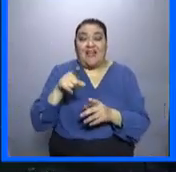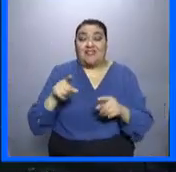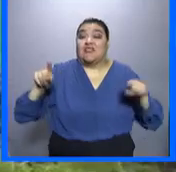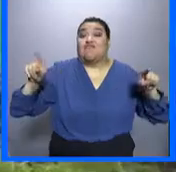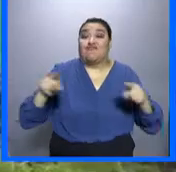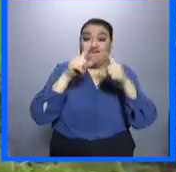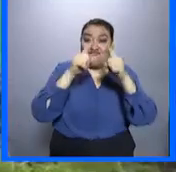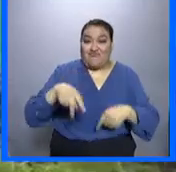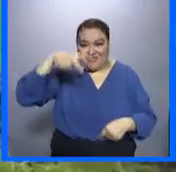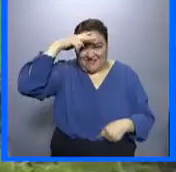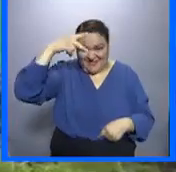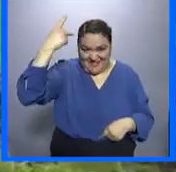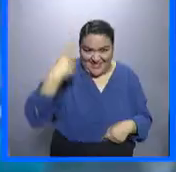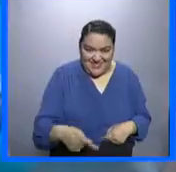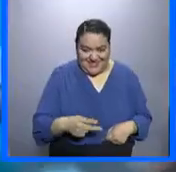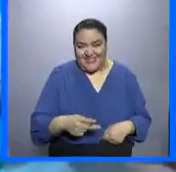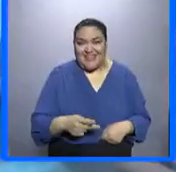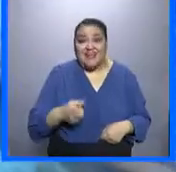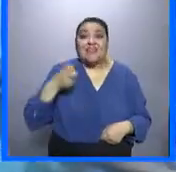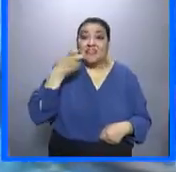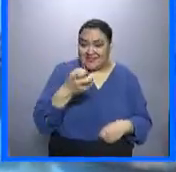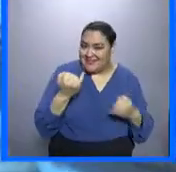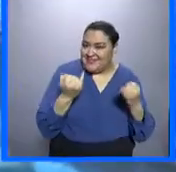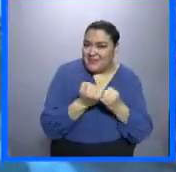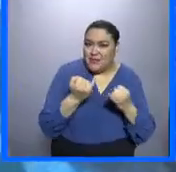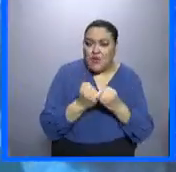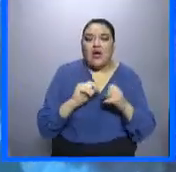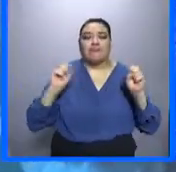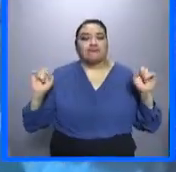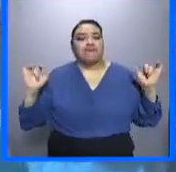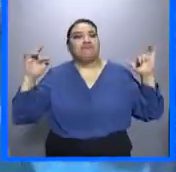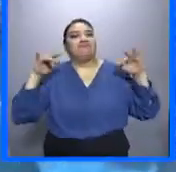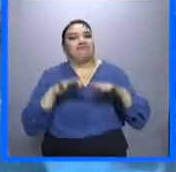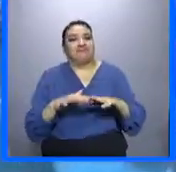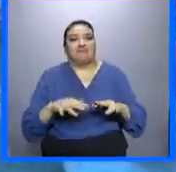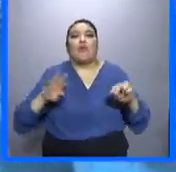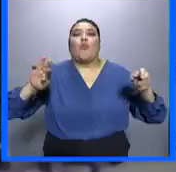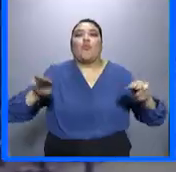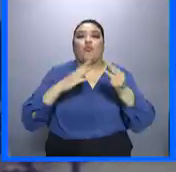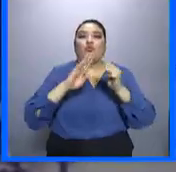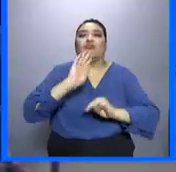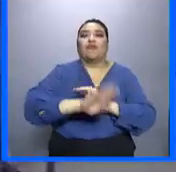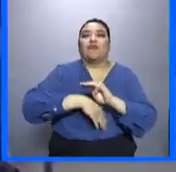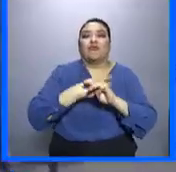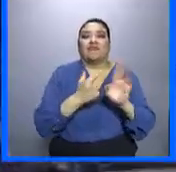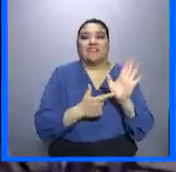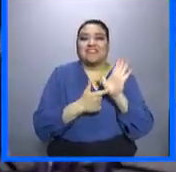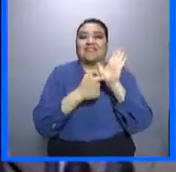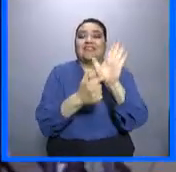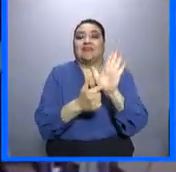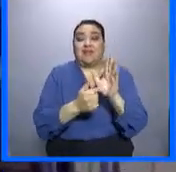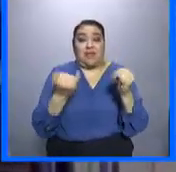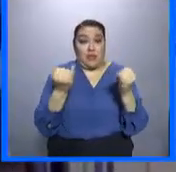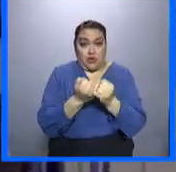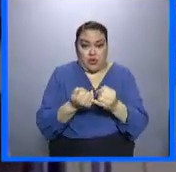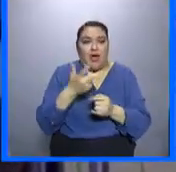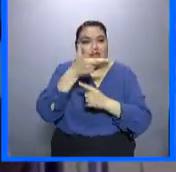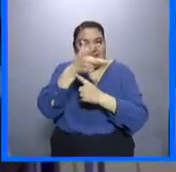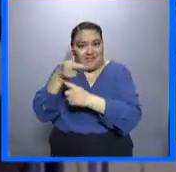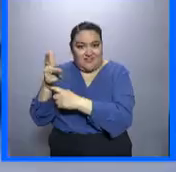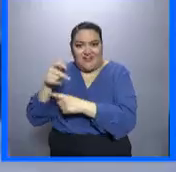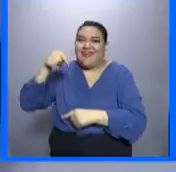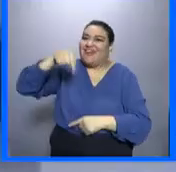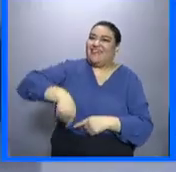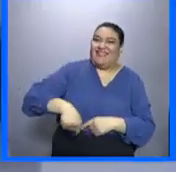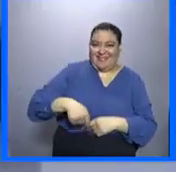música tradicional mexicana, así como sus encuentros con las distintas músicas del mundo, en presentaciones filmadas en